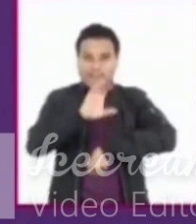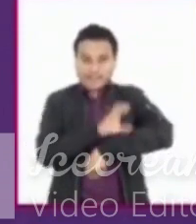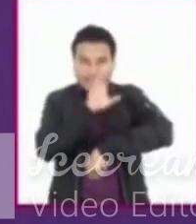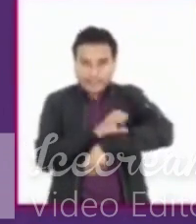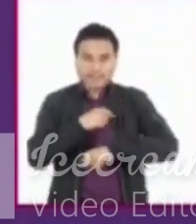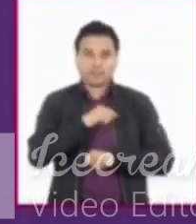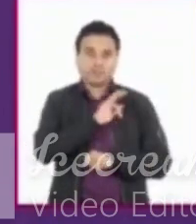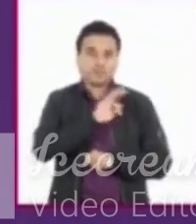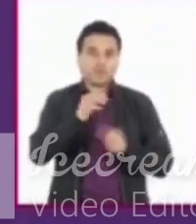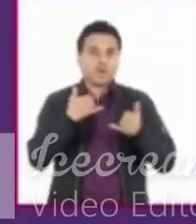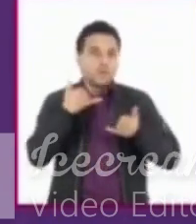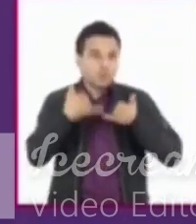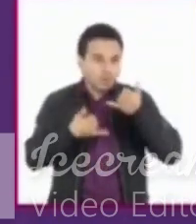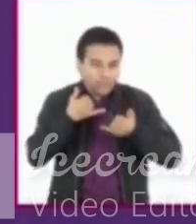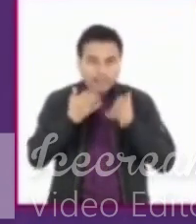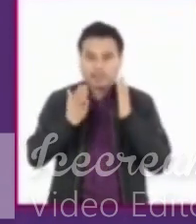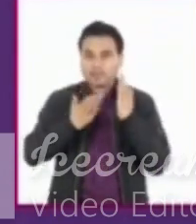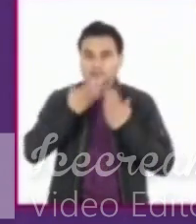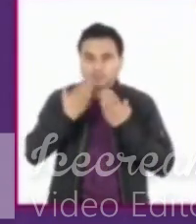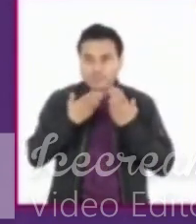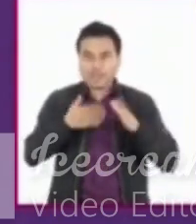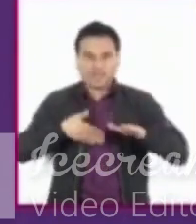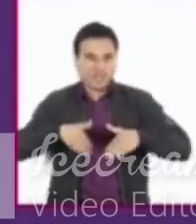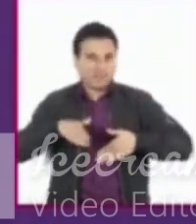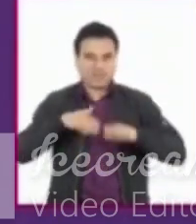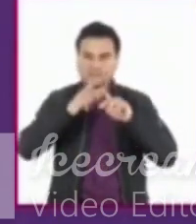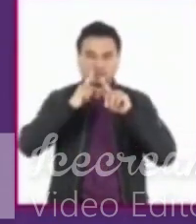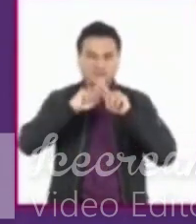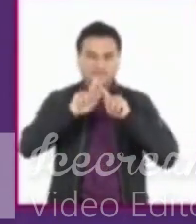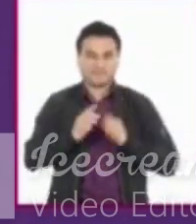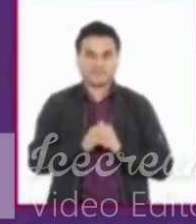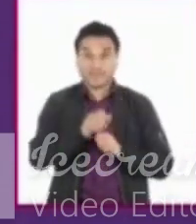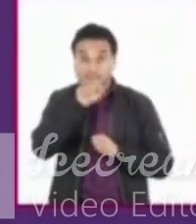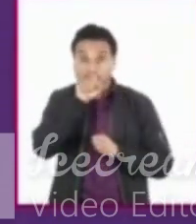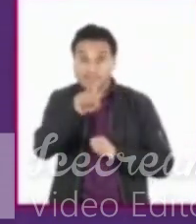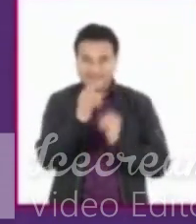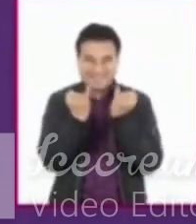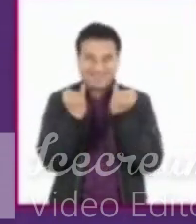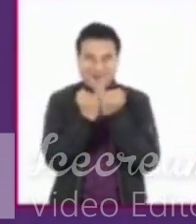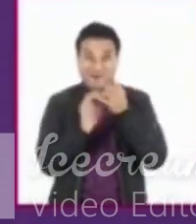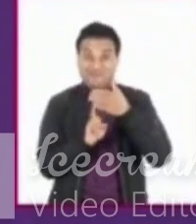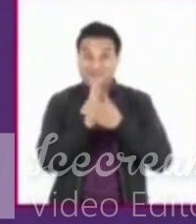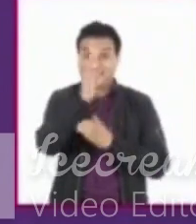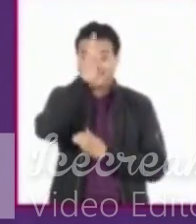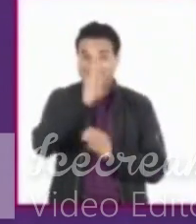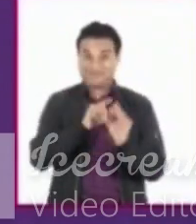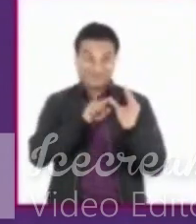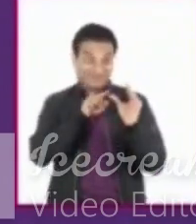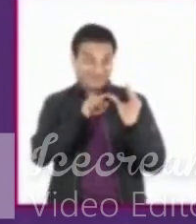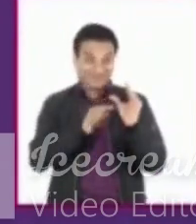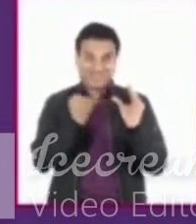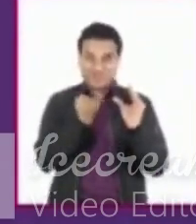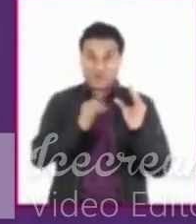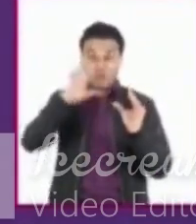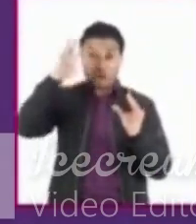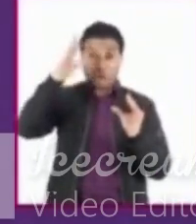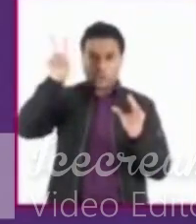y muchas otras cosas más. De la misma manera ocurre en la fotosíntesis que lleva a cabo una planta.